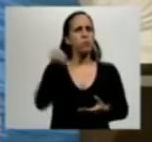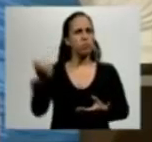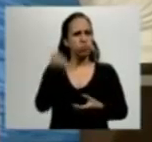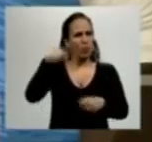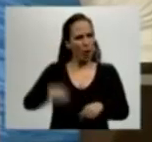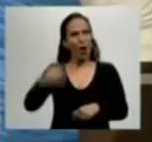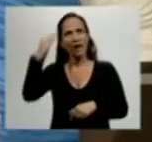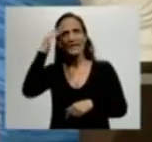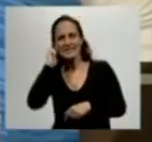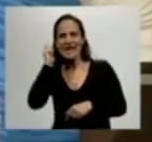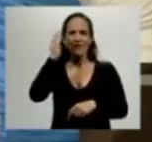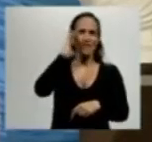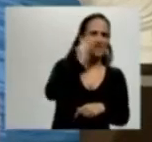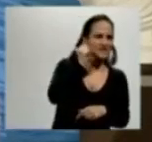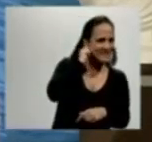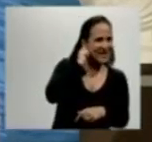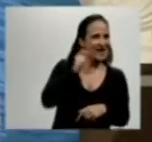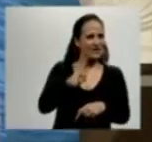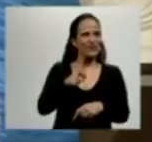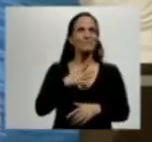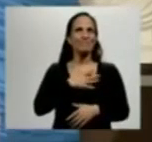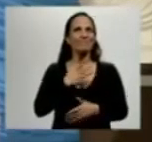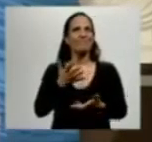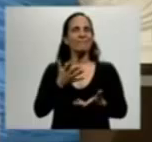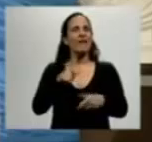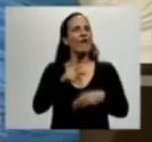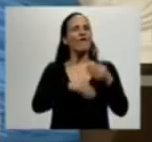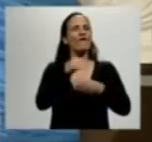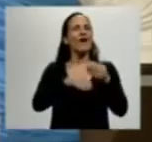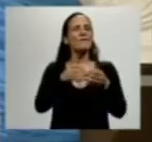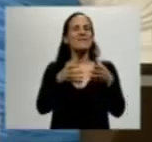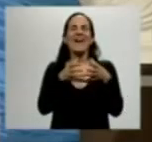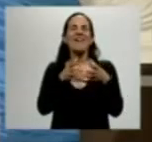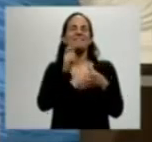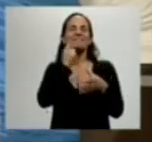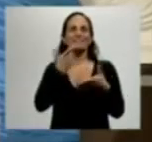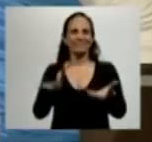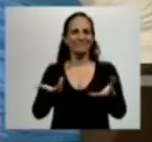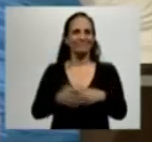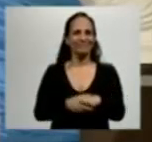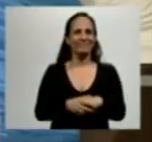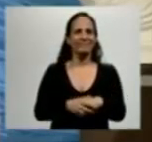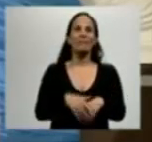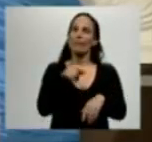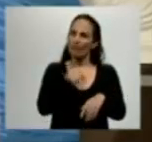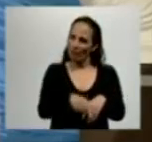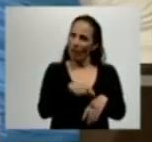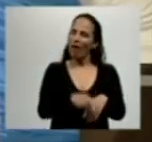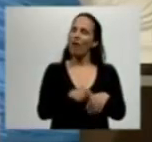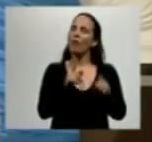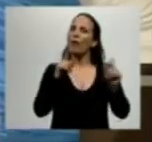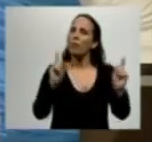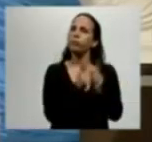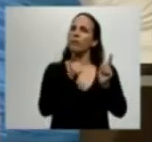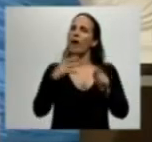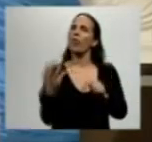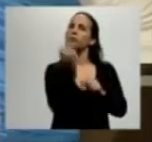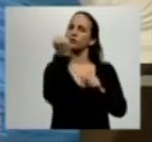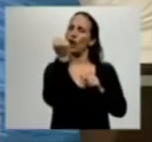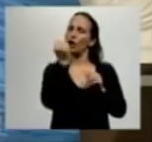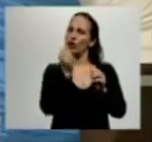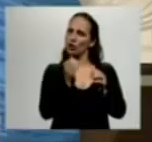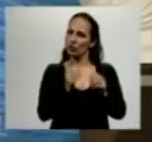15 y 16 años y constituyen una familia magnífica. Hemos simplificado también el régimen de adopción. Primero lo